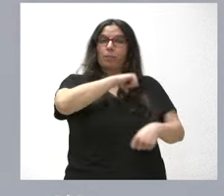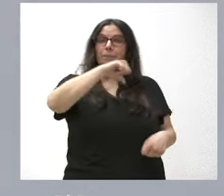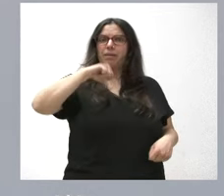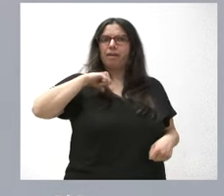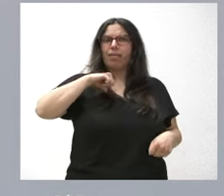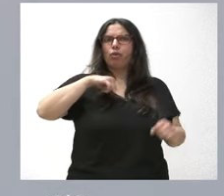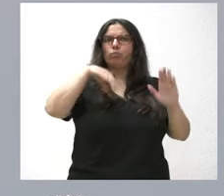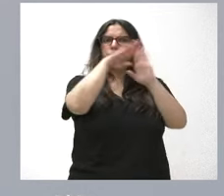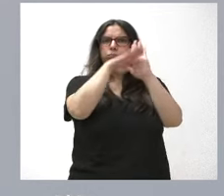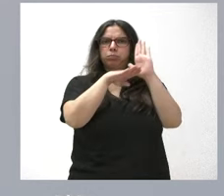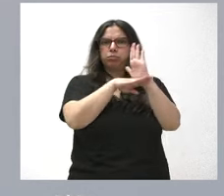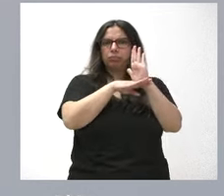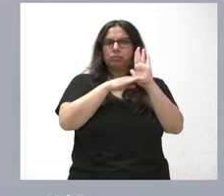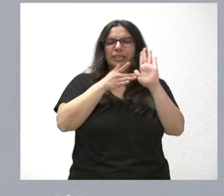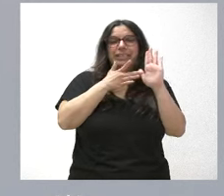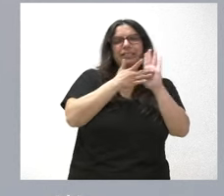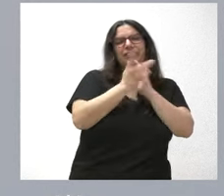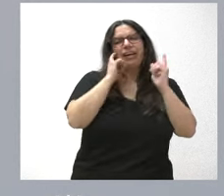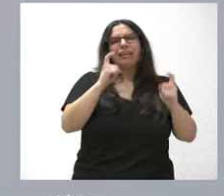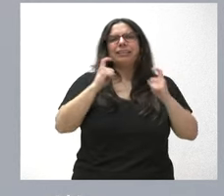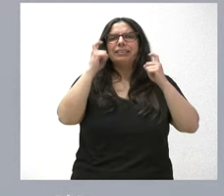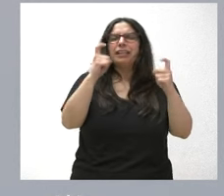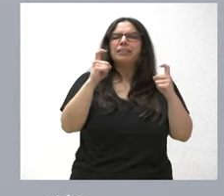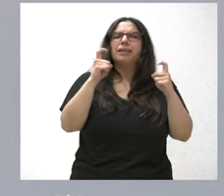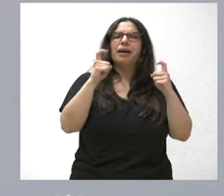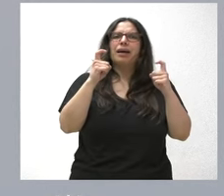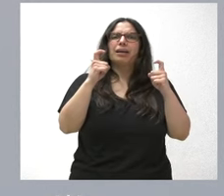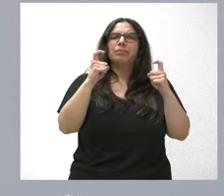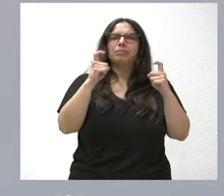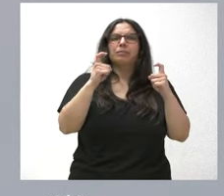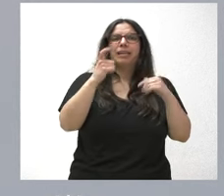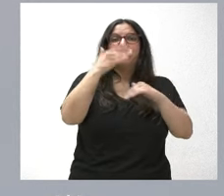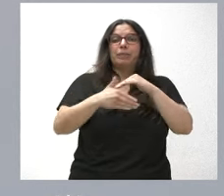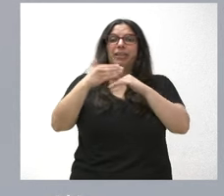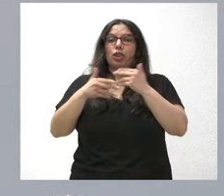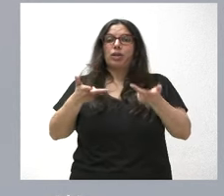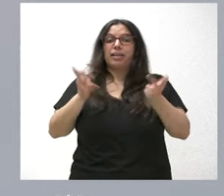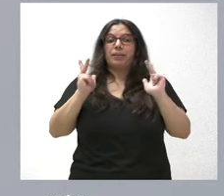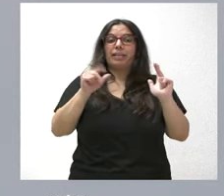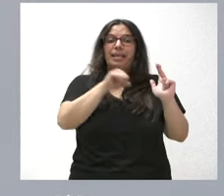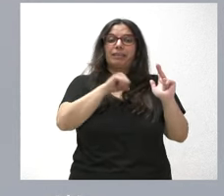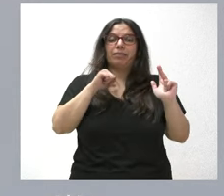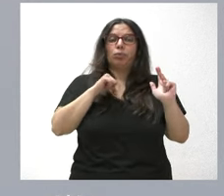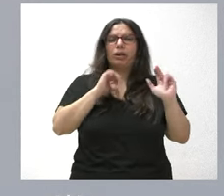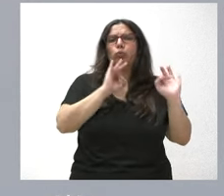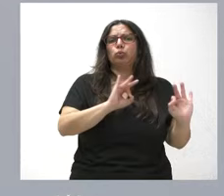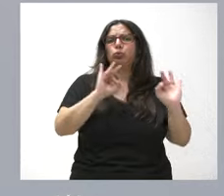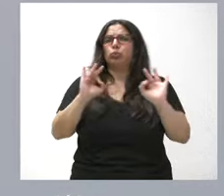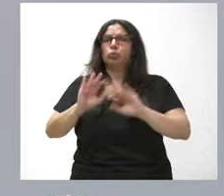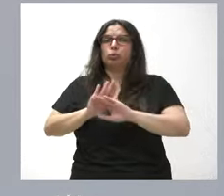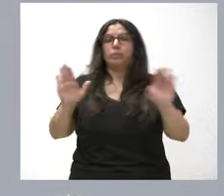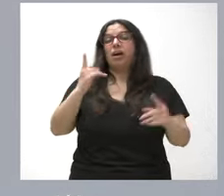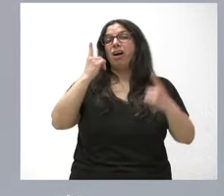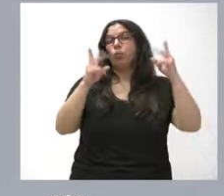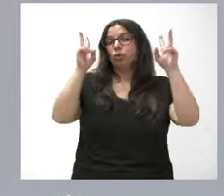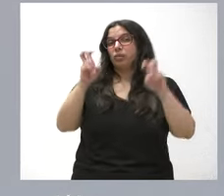de disminuir en la mejor medida de lo posible la limitación de las libertades individuales. Estamos hablando de determinadas cuestiones que se plantean